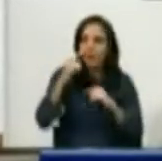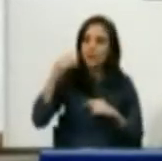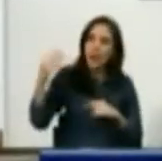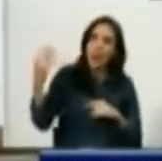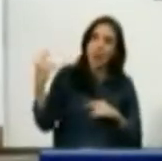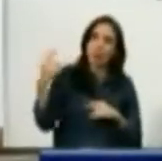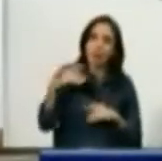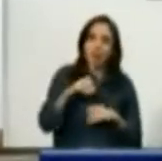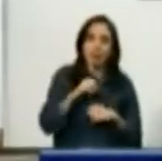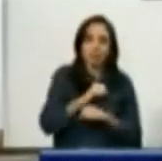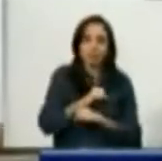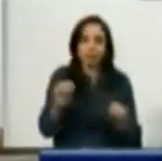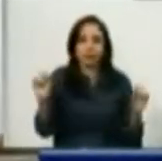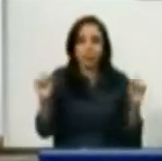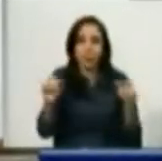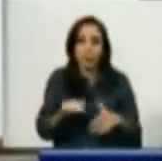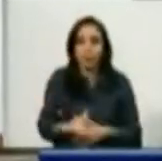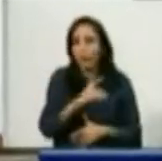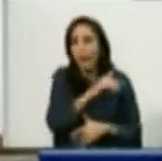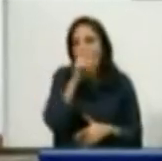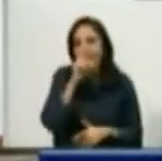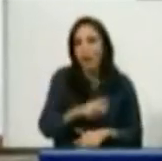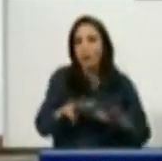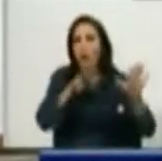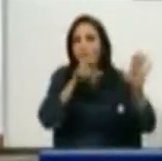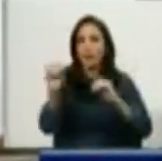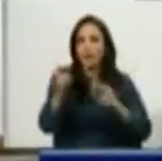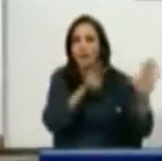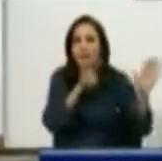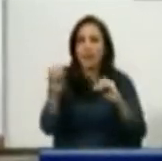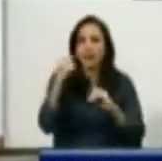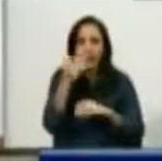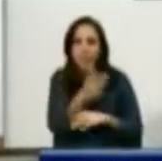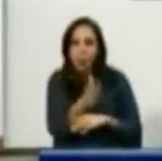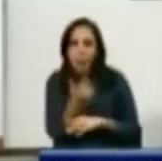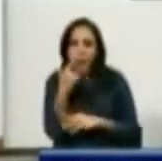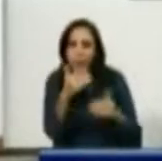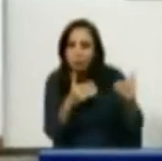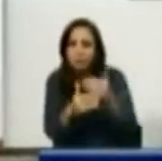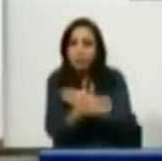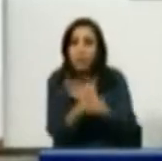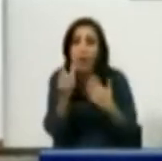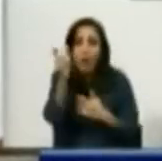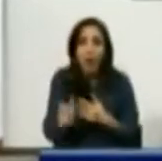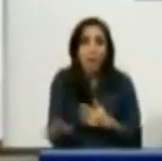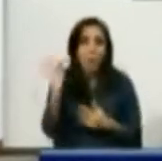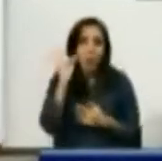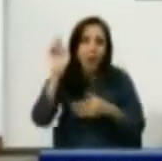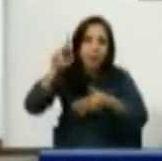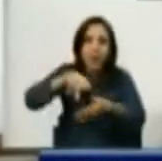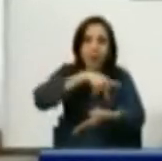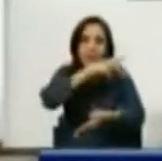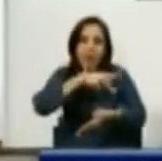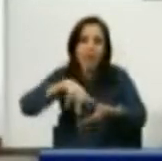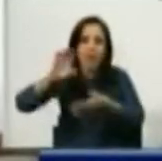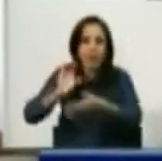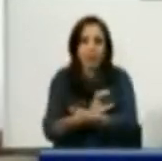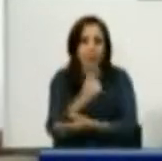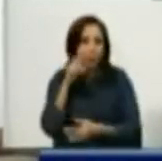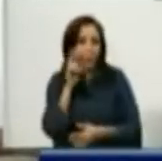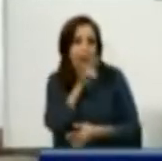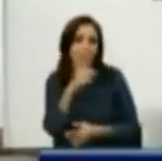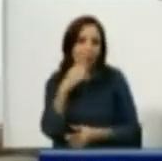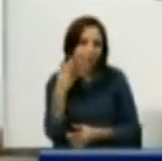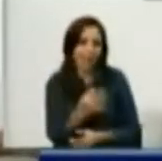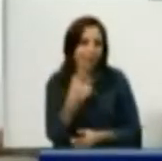que a los que los años 80 los setenta los años 80 Teresa maniglia bailaba Lambada pero divino yo la vi una